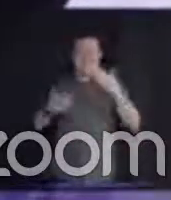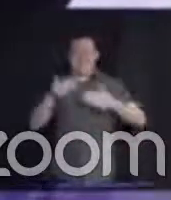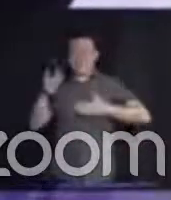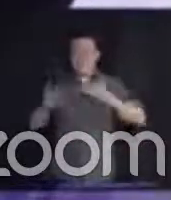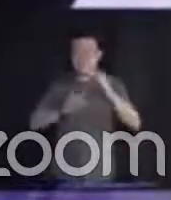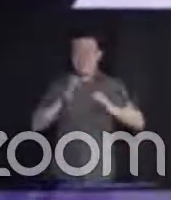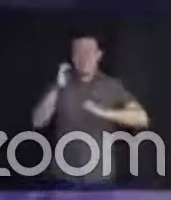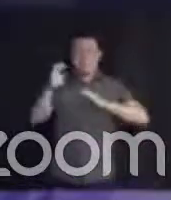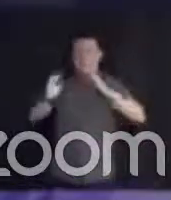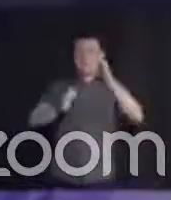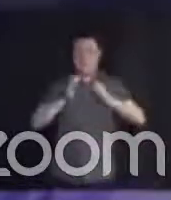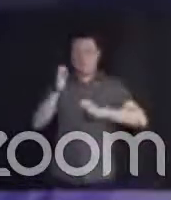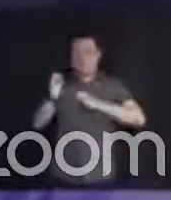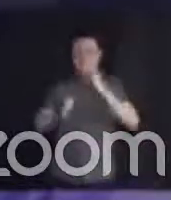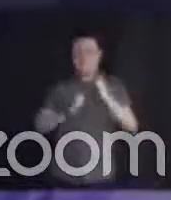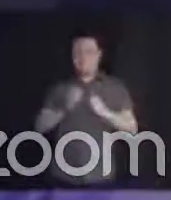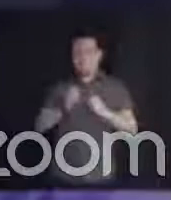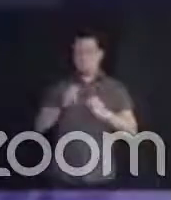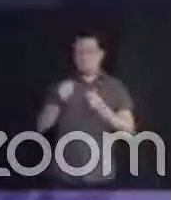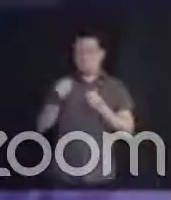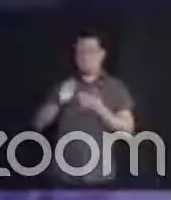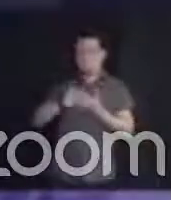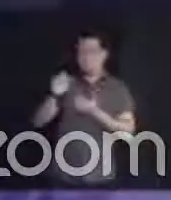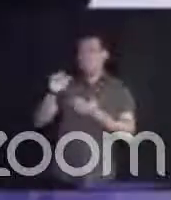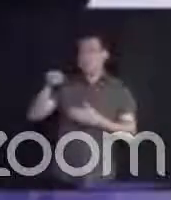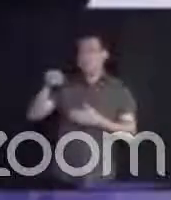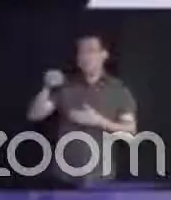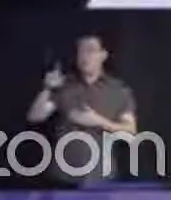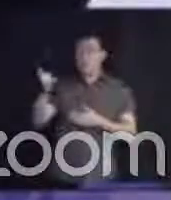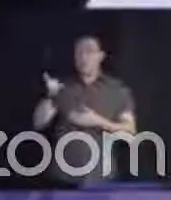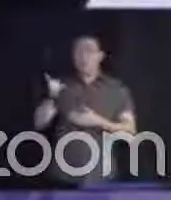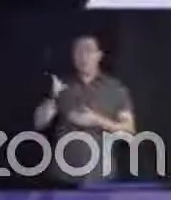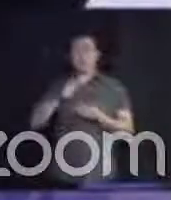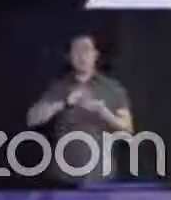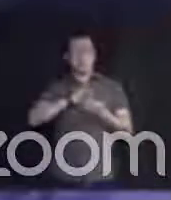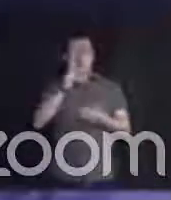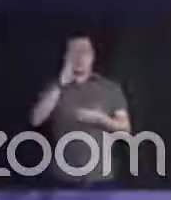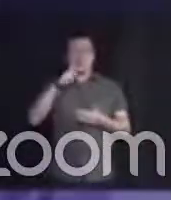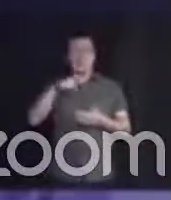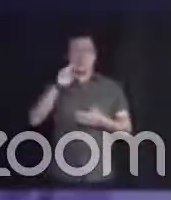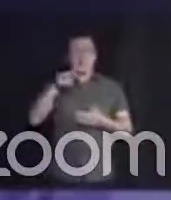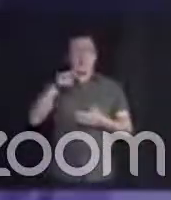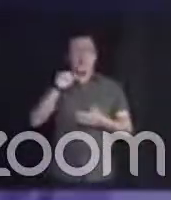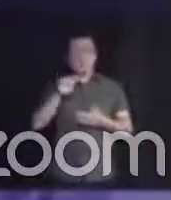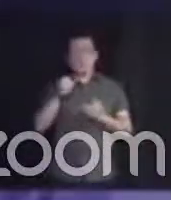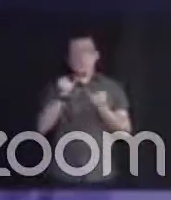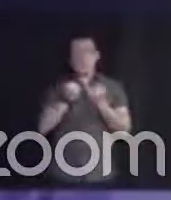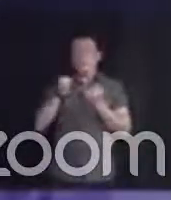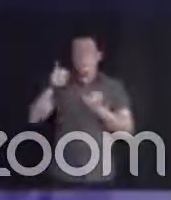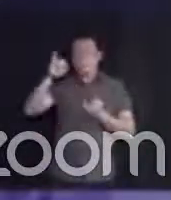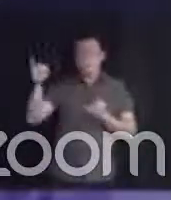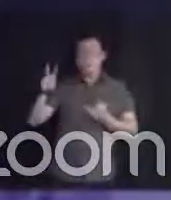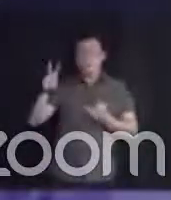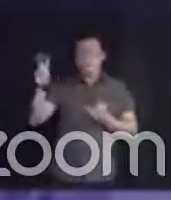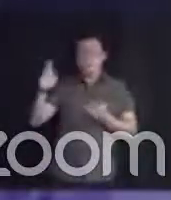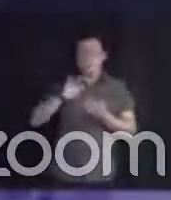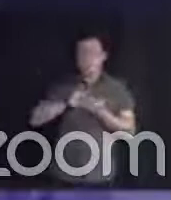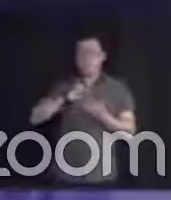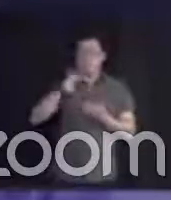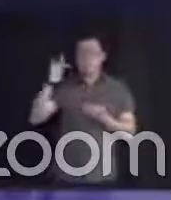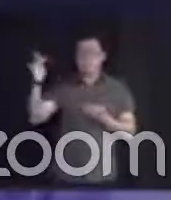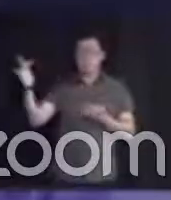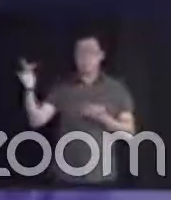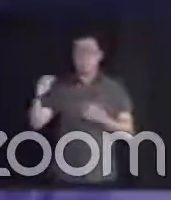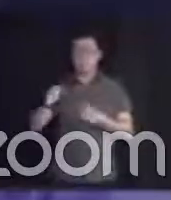Emocionada, gracias a Mauri, gracias Kenia, pues gracias a Jorge Vergara